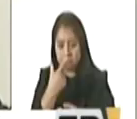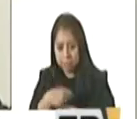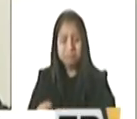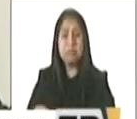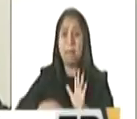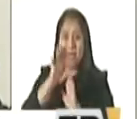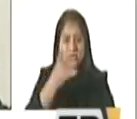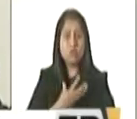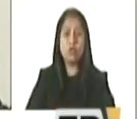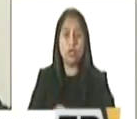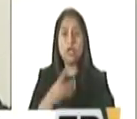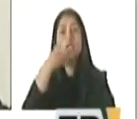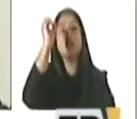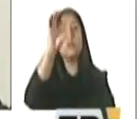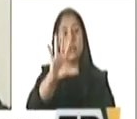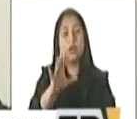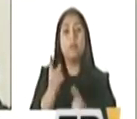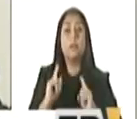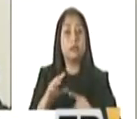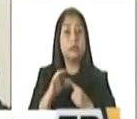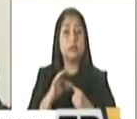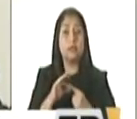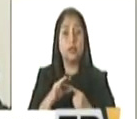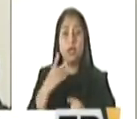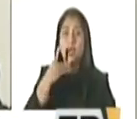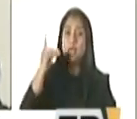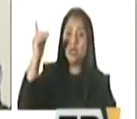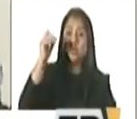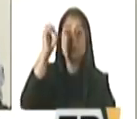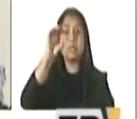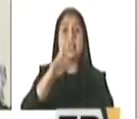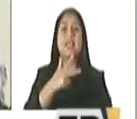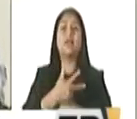esta crisis. Que Dios les bendiga, pero especialmente que Dios siga bendiciendo a Guatemala.